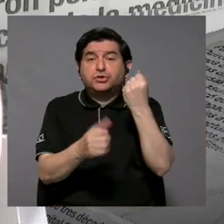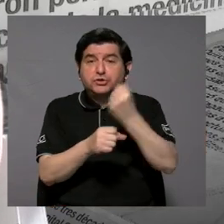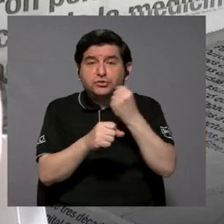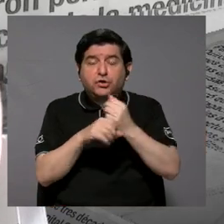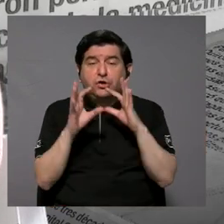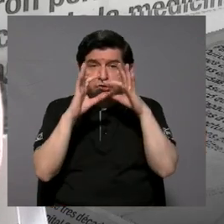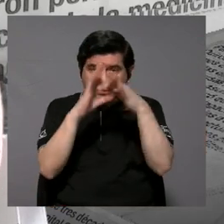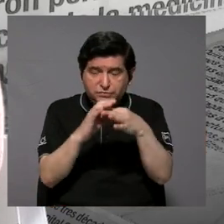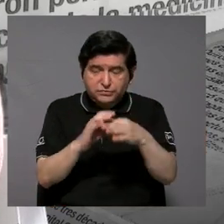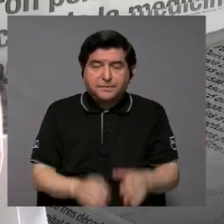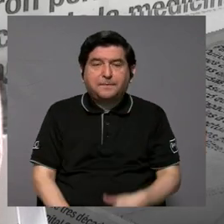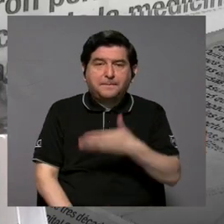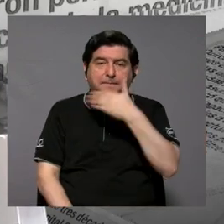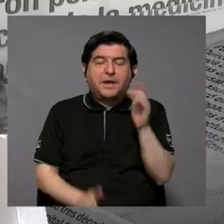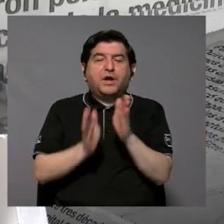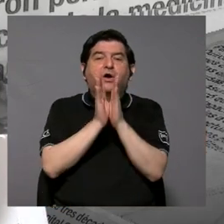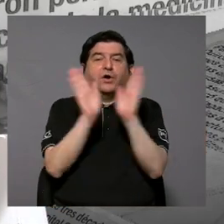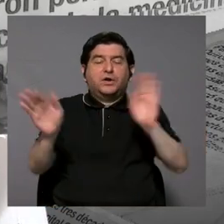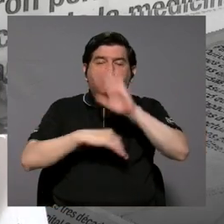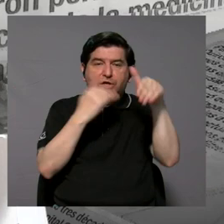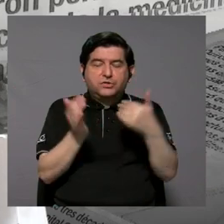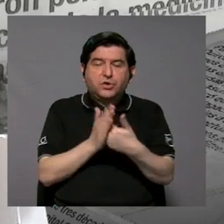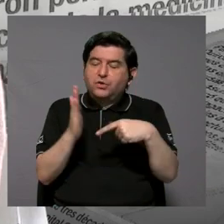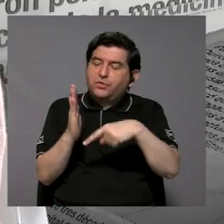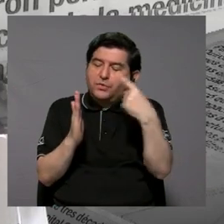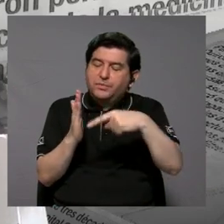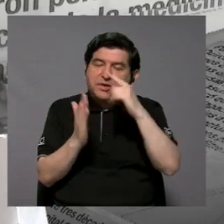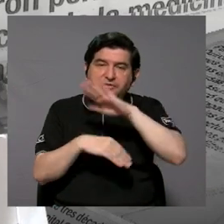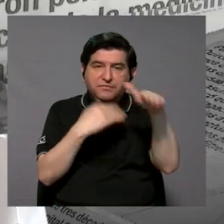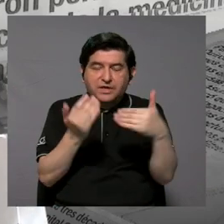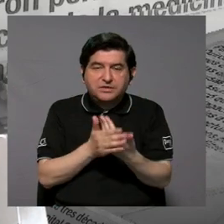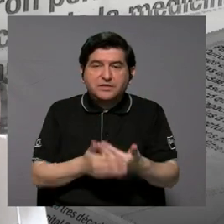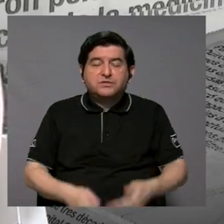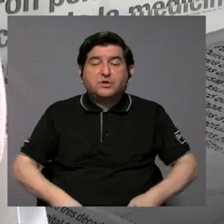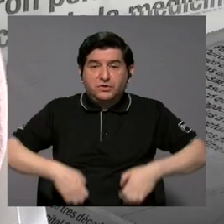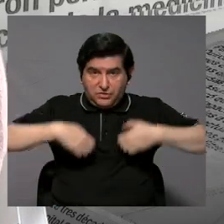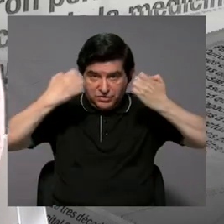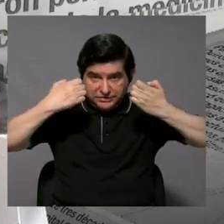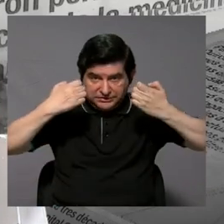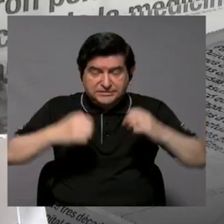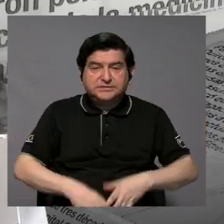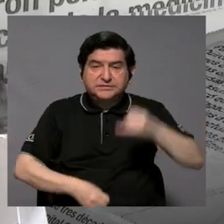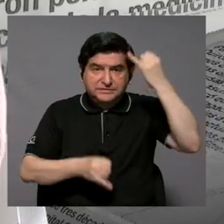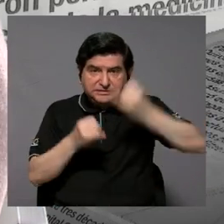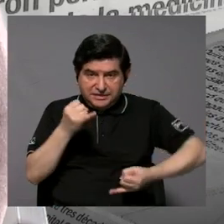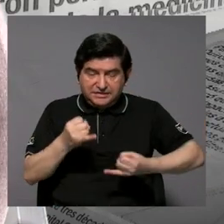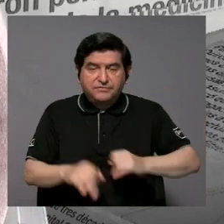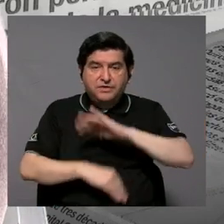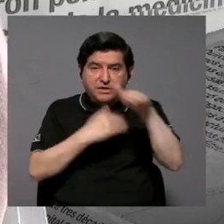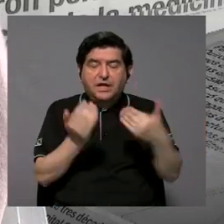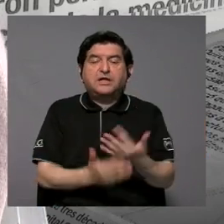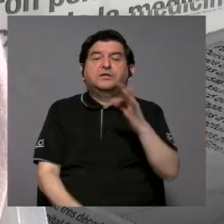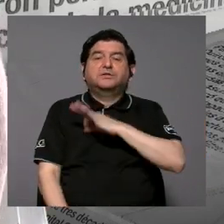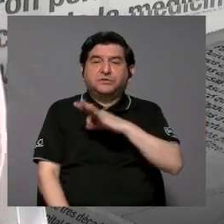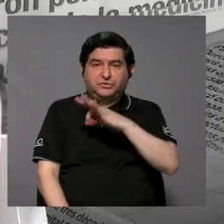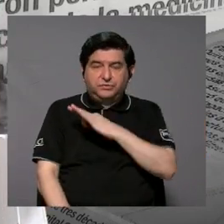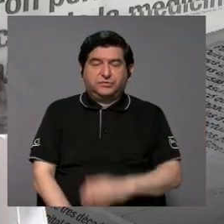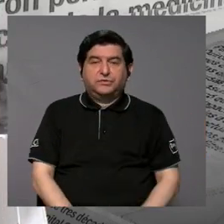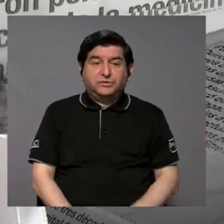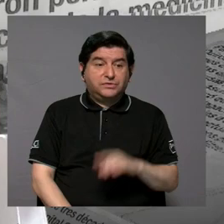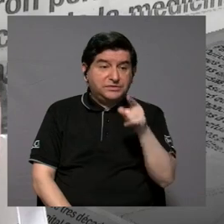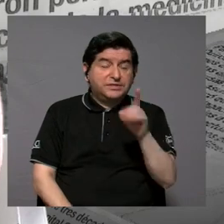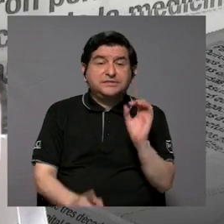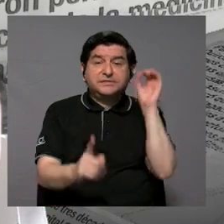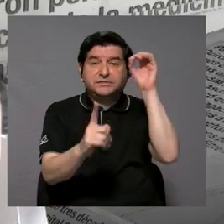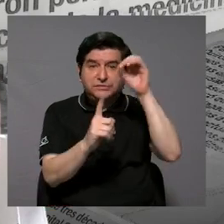en función de mejorar en general todo el perfil de todo lo que hay disponible, al final todos vamos a salir beneficiados y ese es